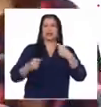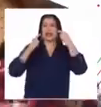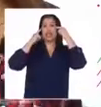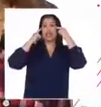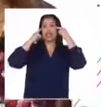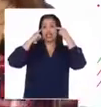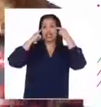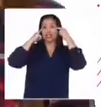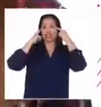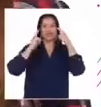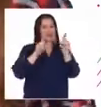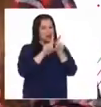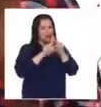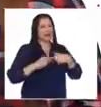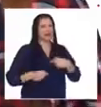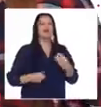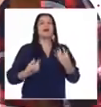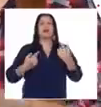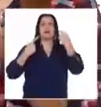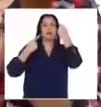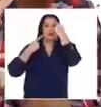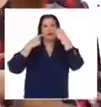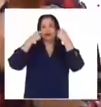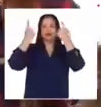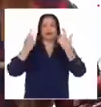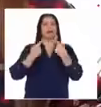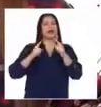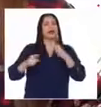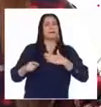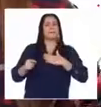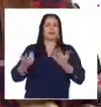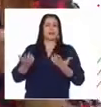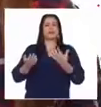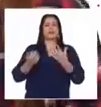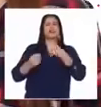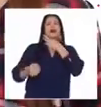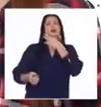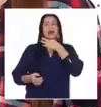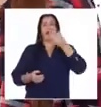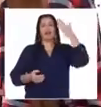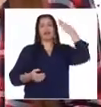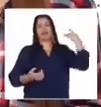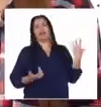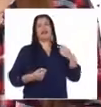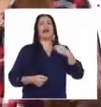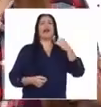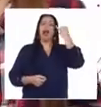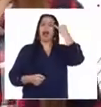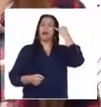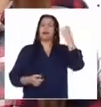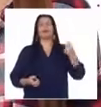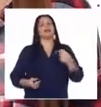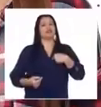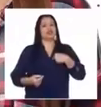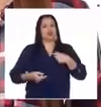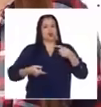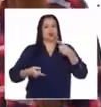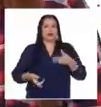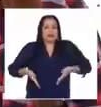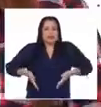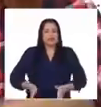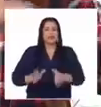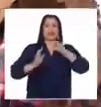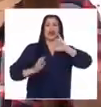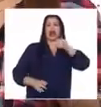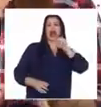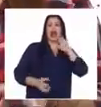mí! ¡Chócala! Por mis ojos. Pero mis abuelos eran japoneses, no eran chinos. Y además yo nací en Jaén. Así que soy